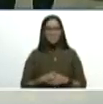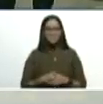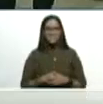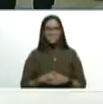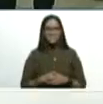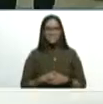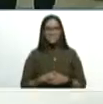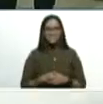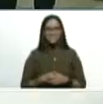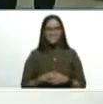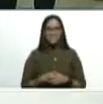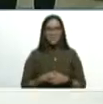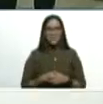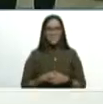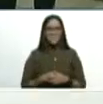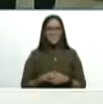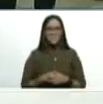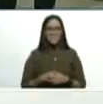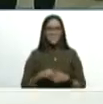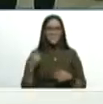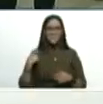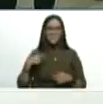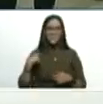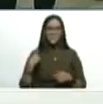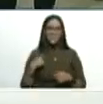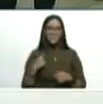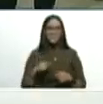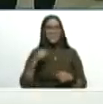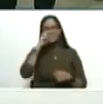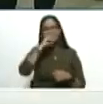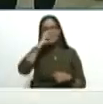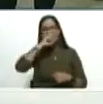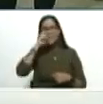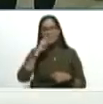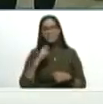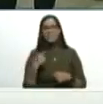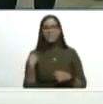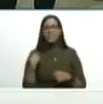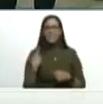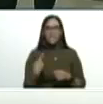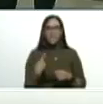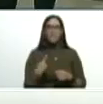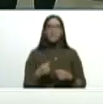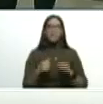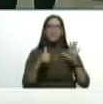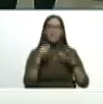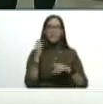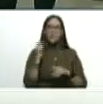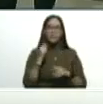Bueno, aquí tengo, este año, en el primer semestre, se han hecho